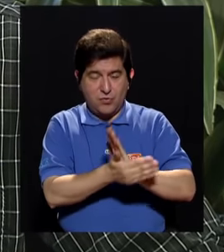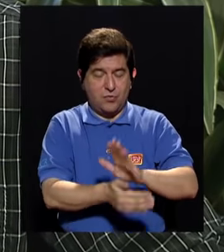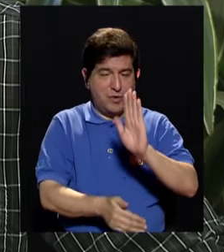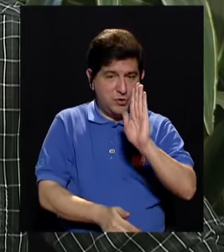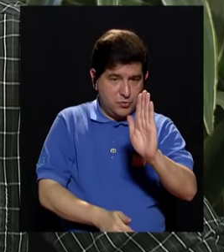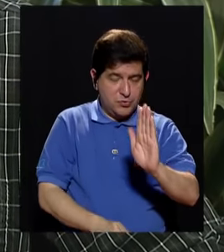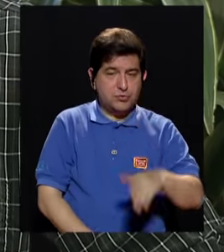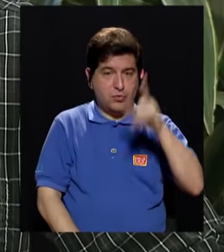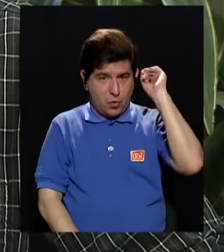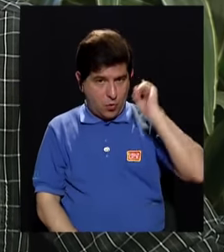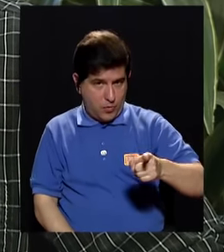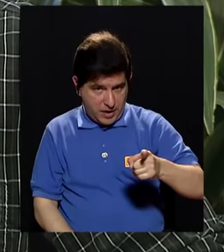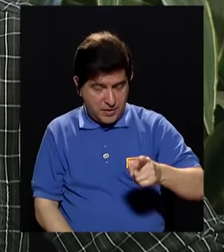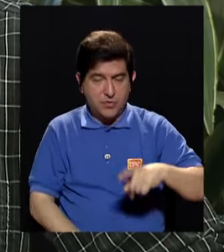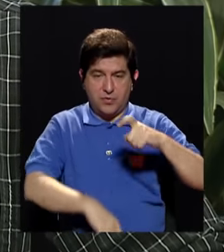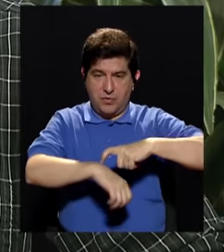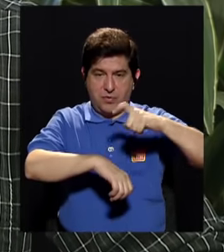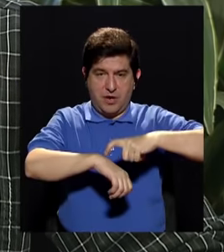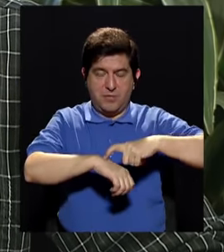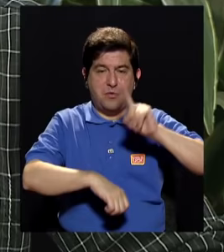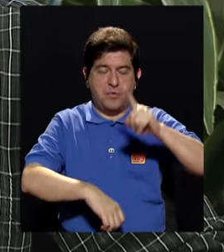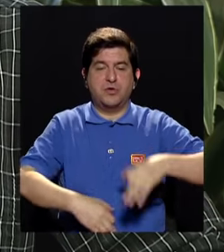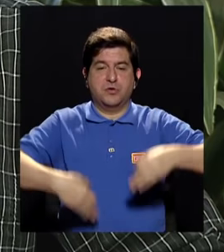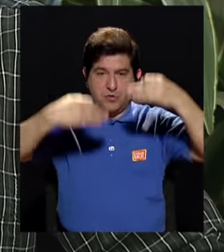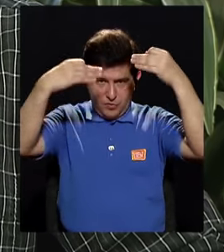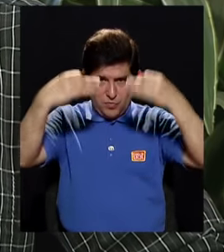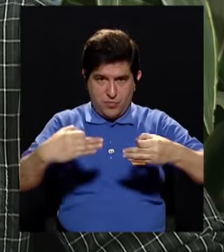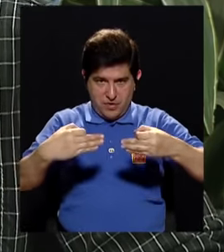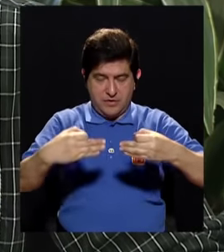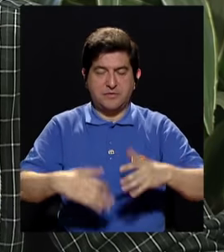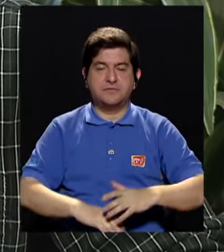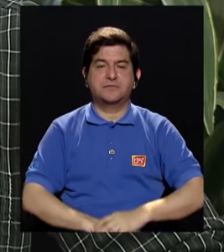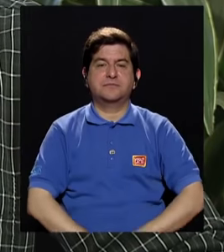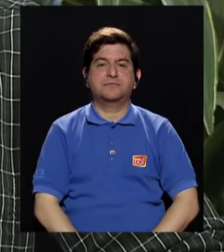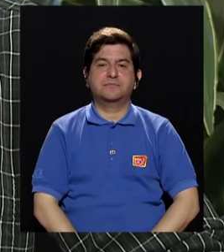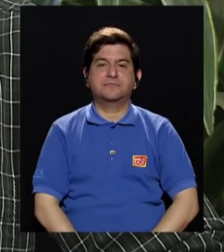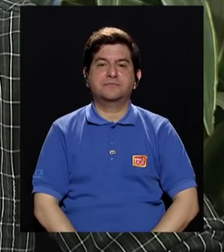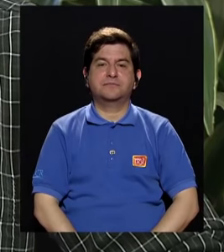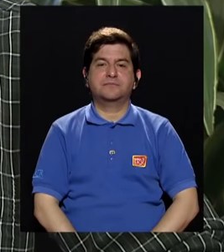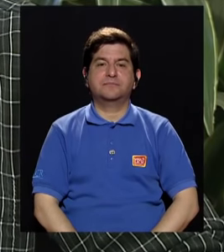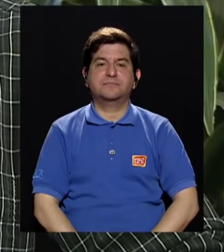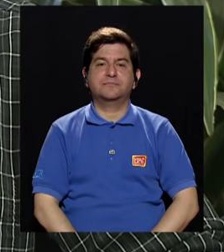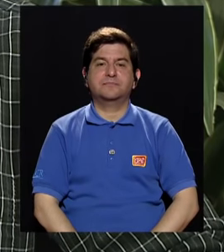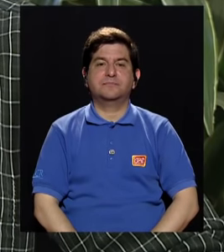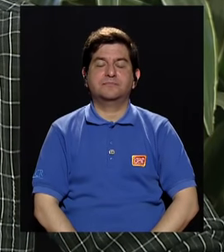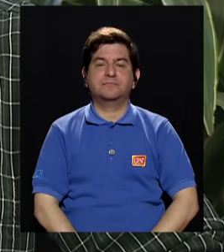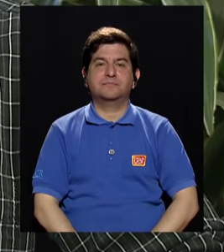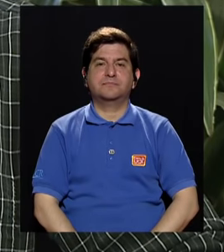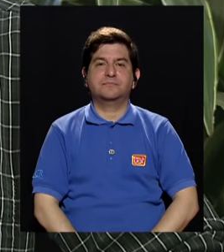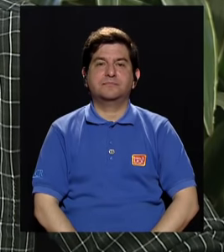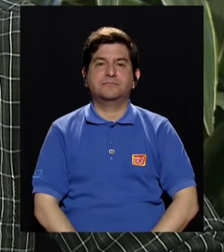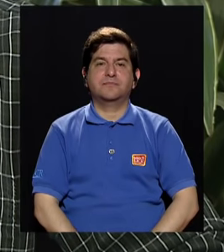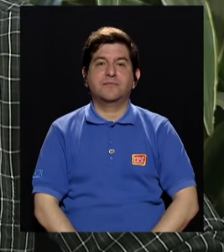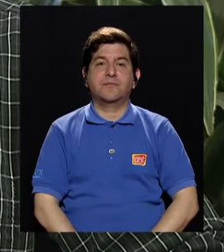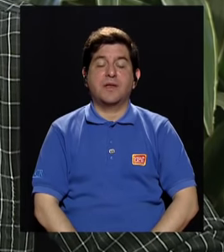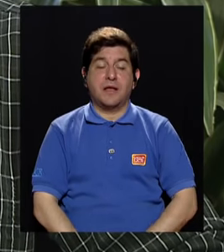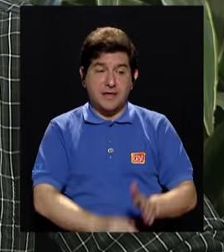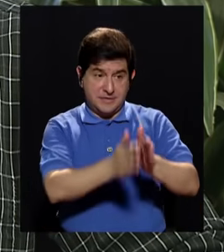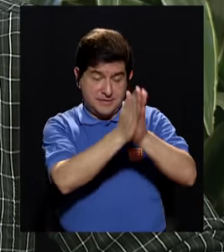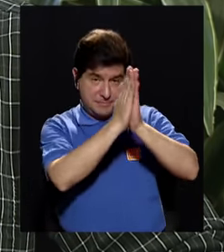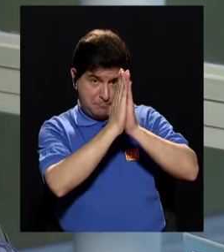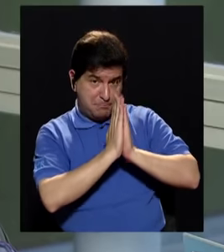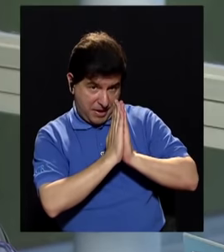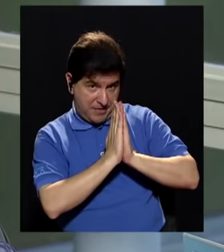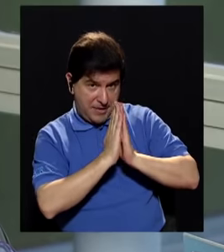ustedes emiten a la hora de tomar eh una resolución el digamos cuando se